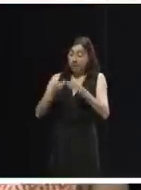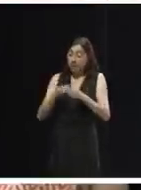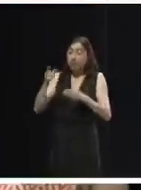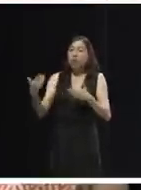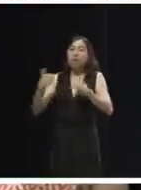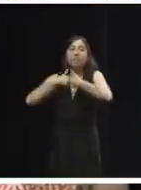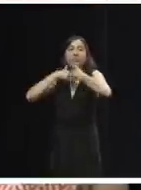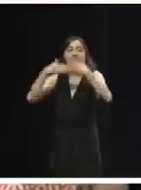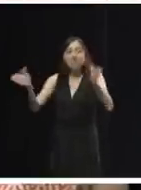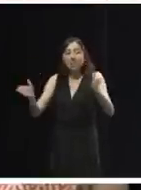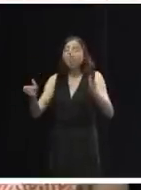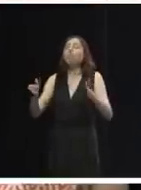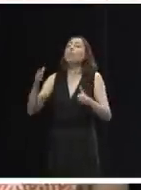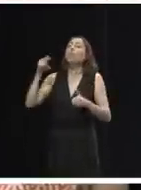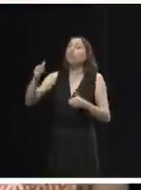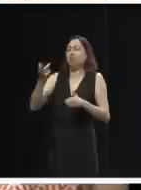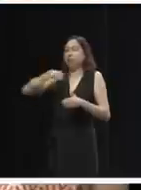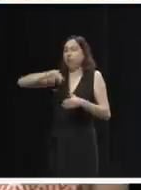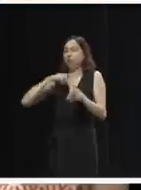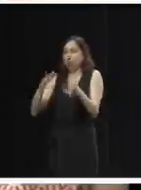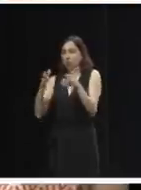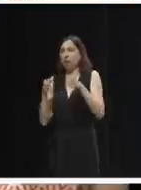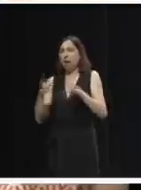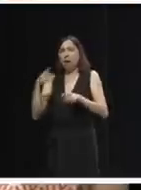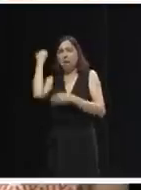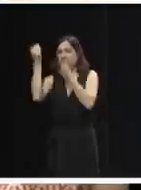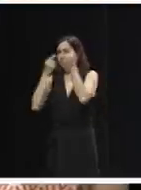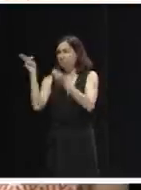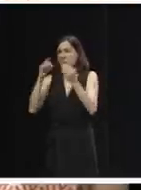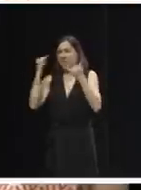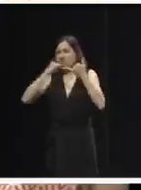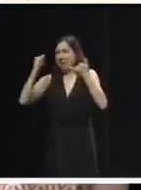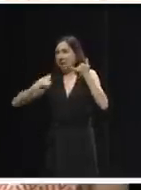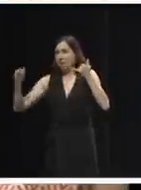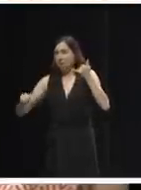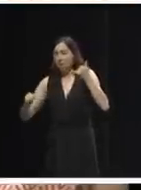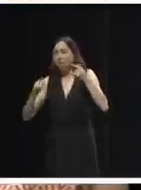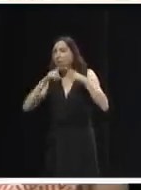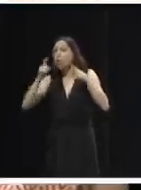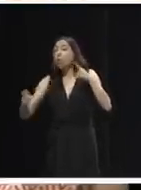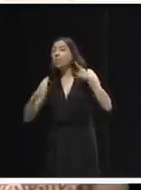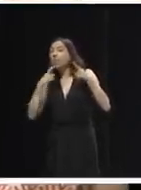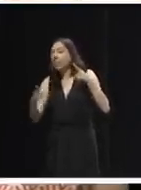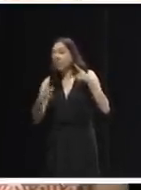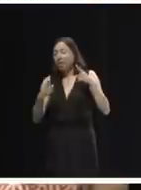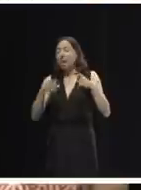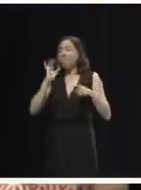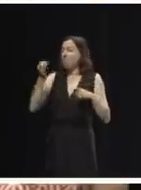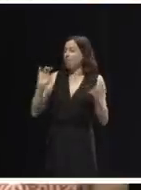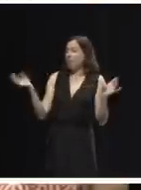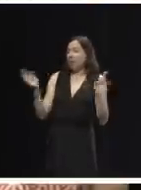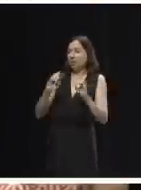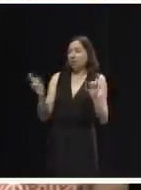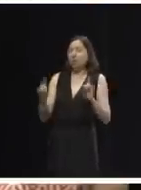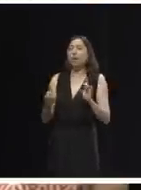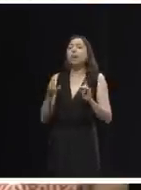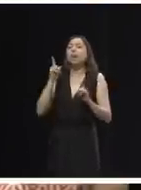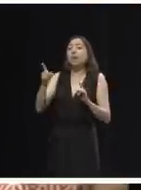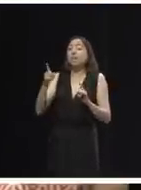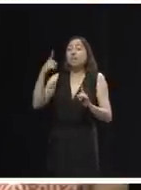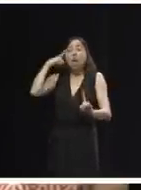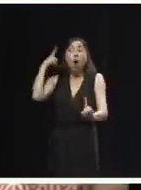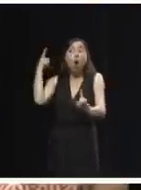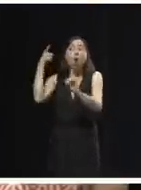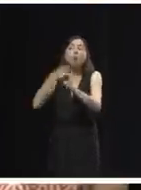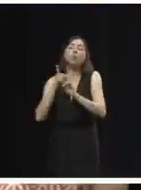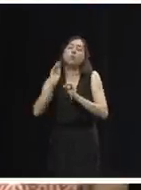a ganar. No piensen que lo que dicen las encuestas es cierto, es una profecía que se autocumple y esa es su intencionalidad.